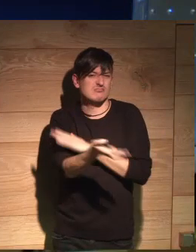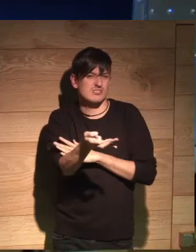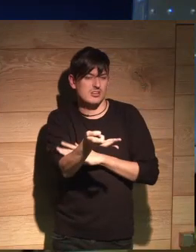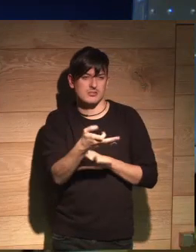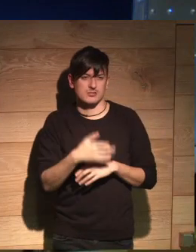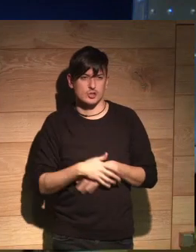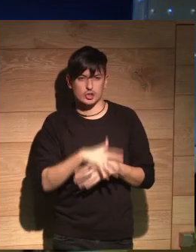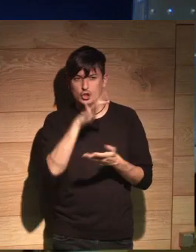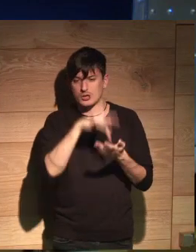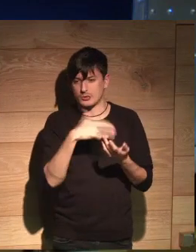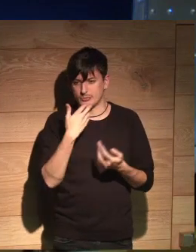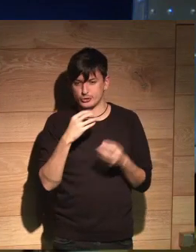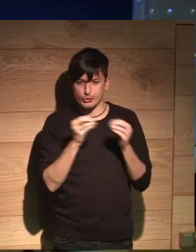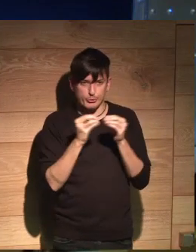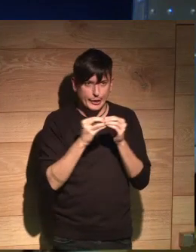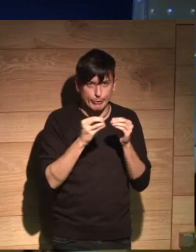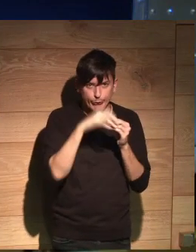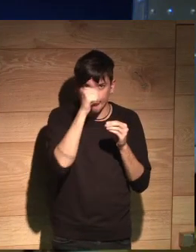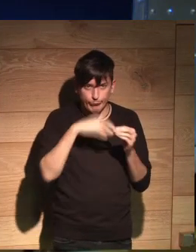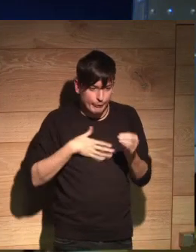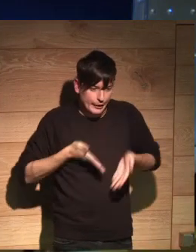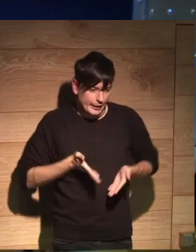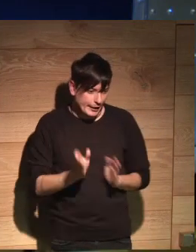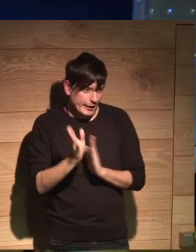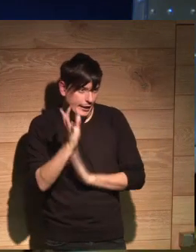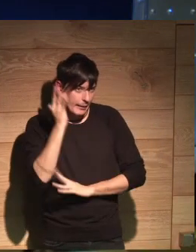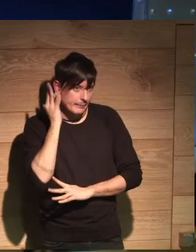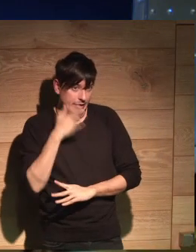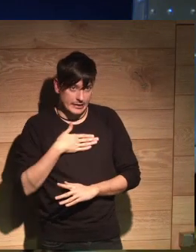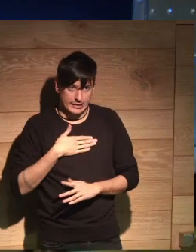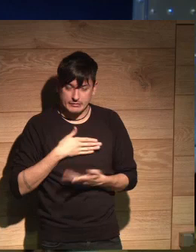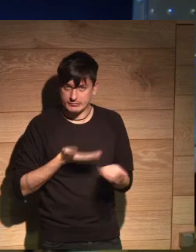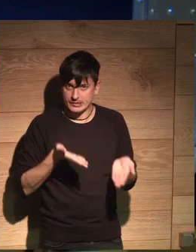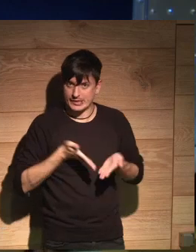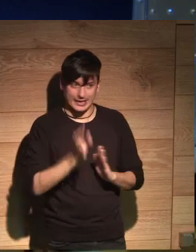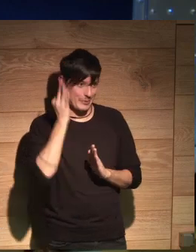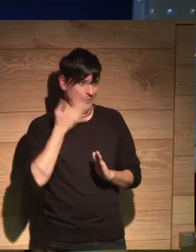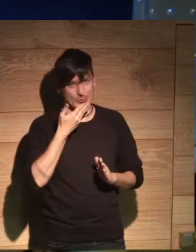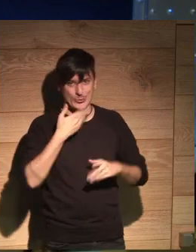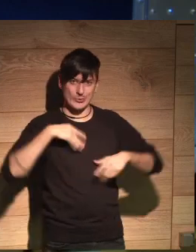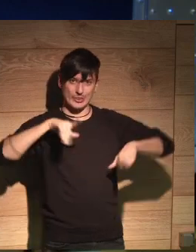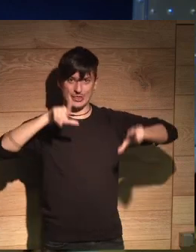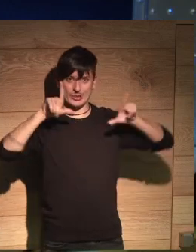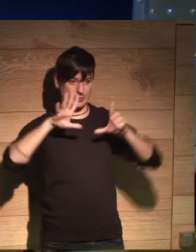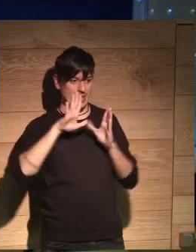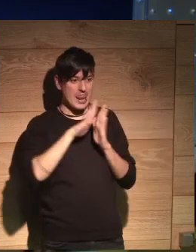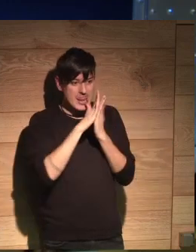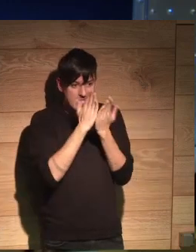desarrolla esto con mi sobrino, con mi hija, que es el eje conductor, mi hija Ruth, de todo el